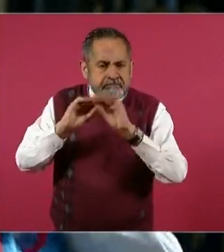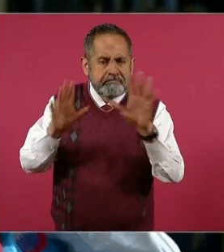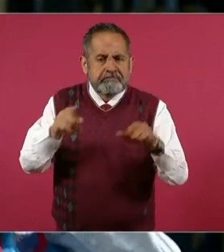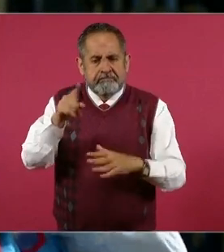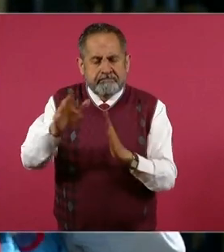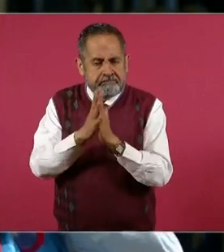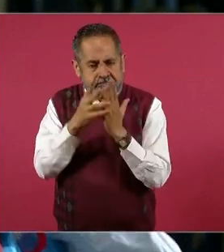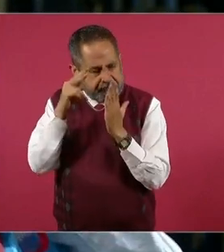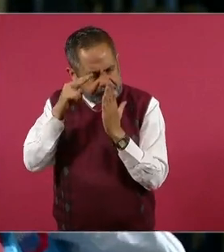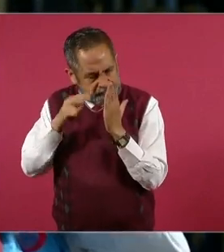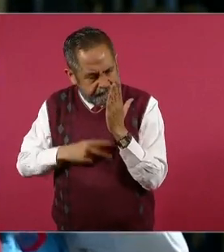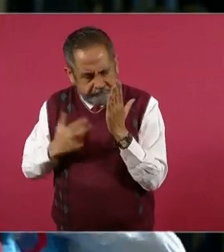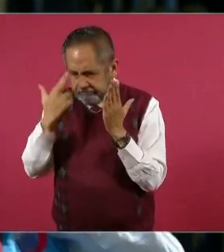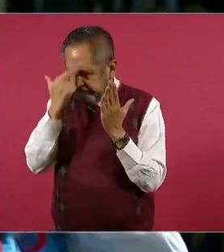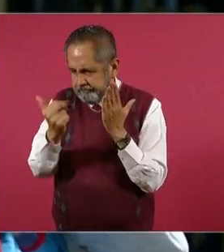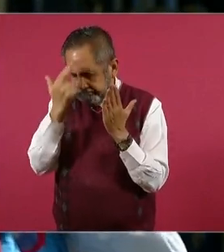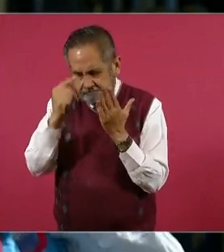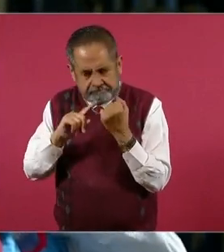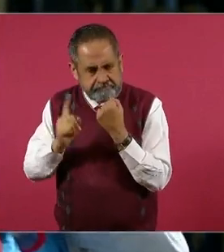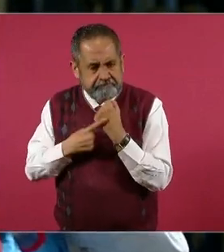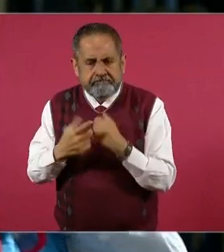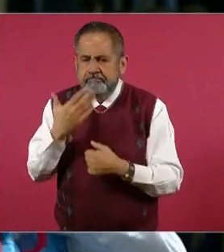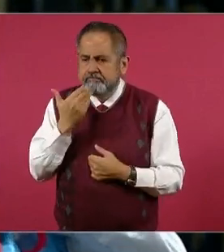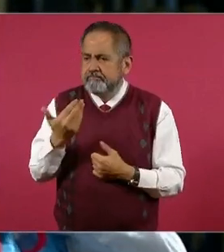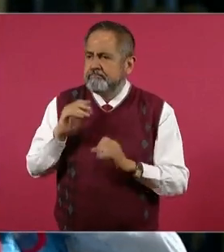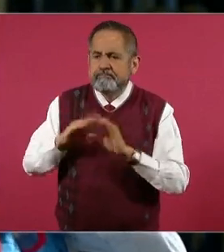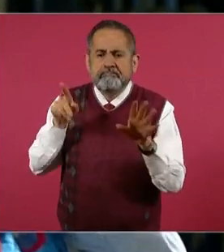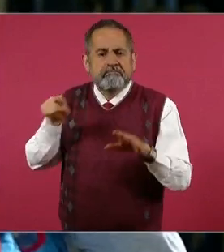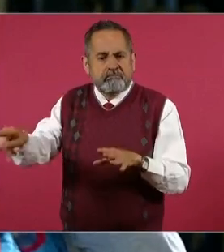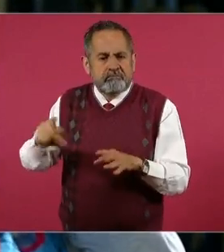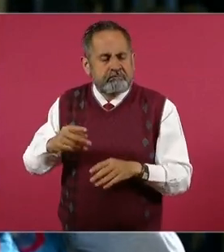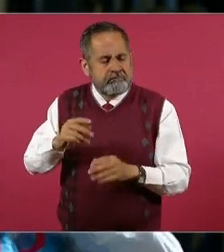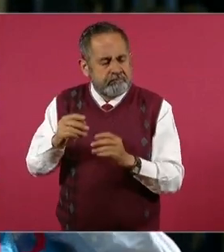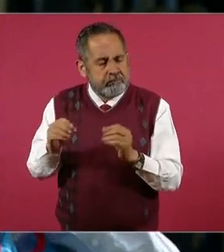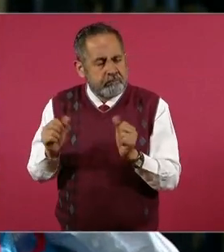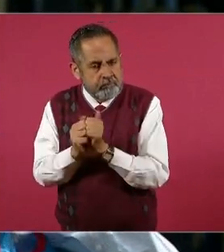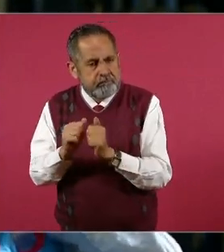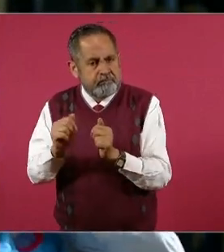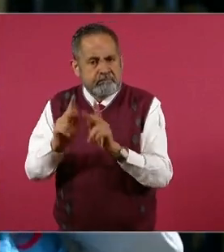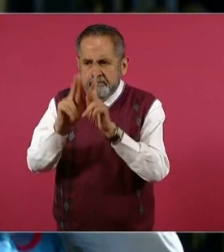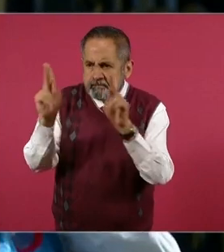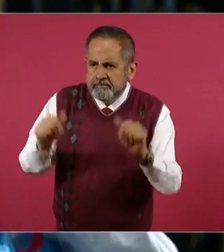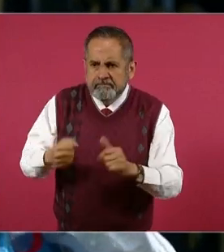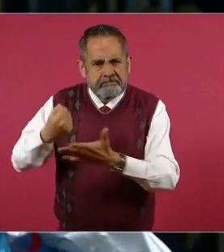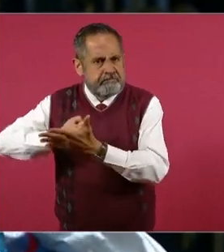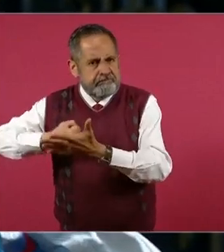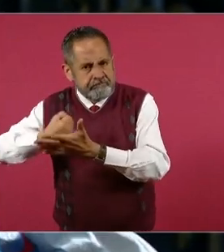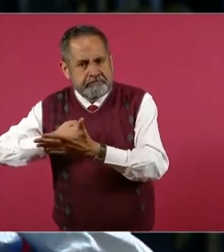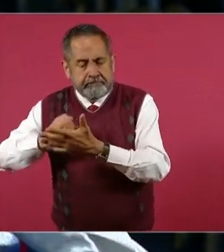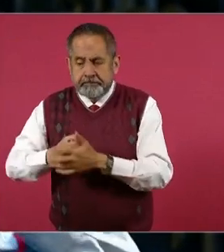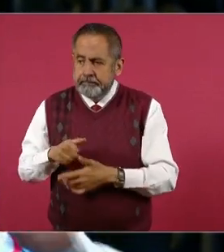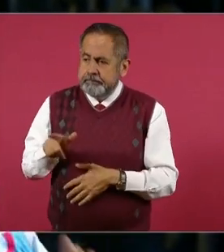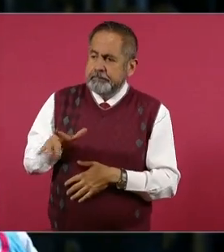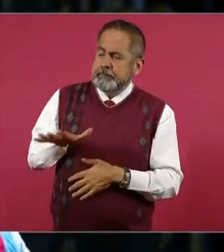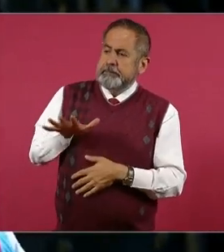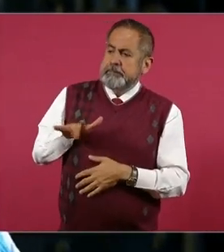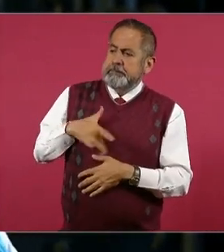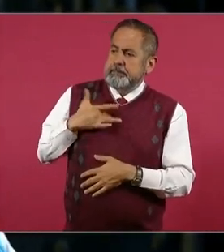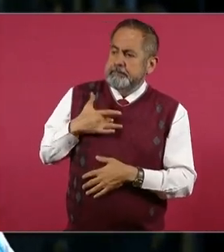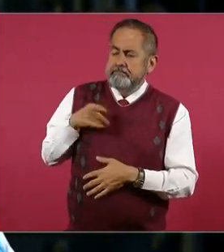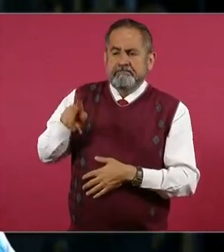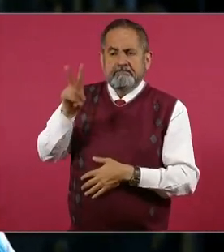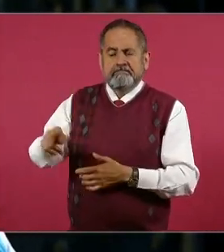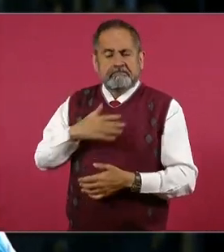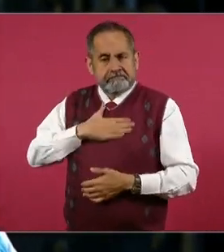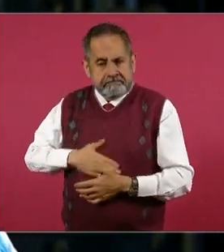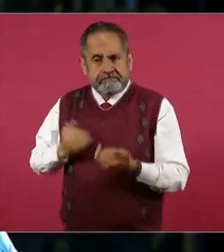las razones y estrategias detrás de la resistencia civil pacífica es inspiradora y revela un compromiso inquebrantable con la justicia